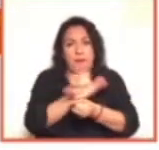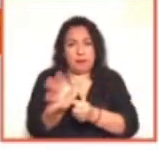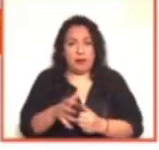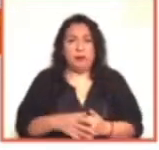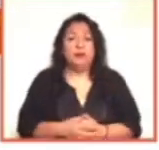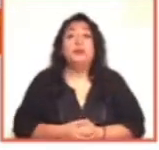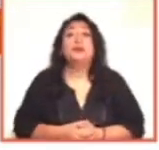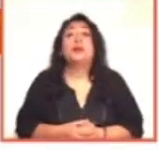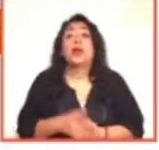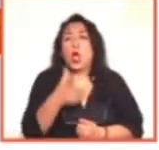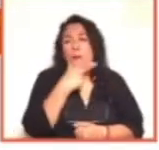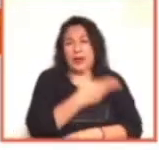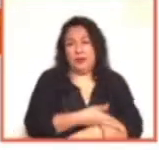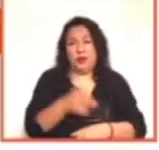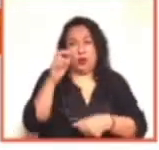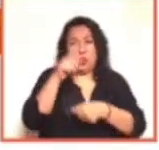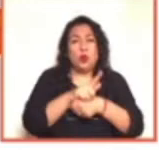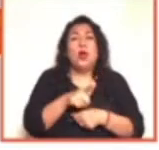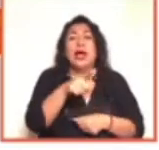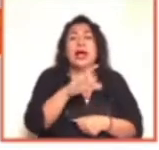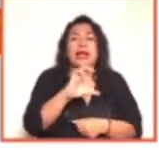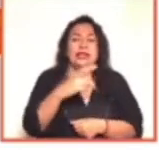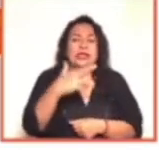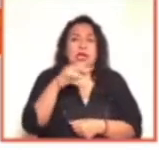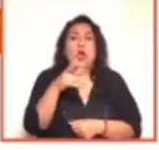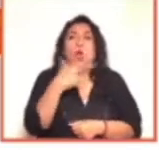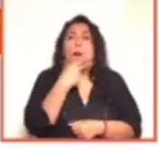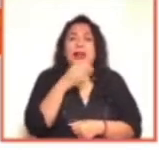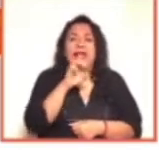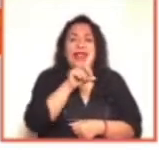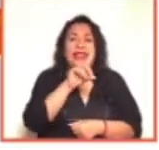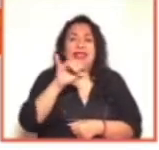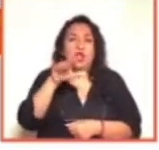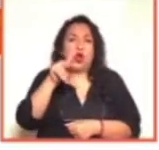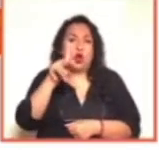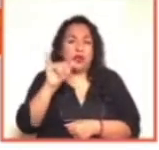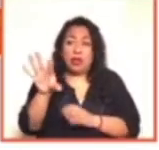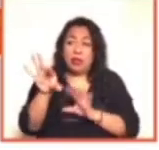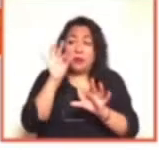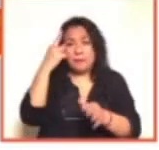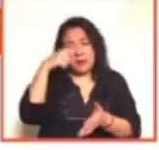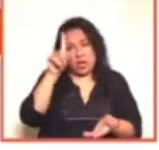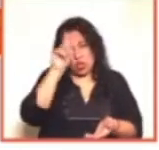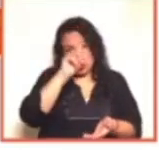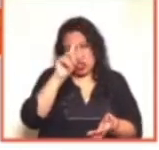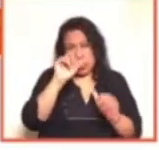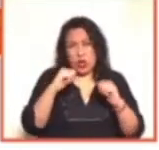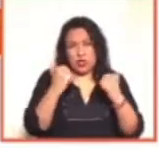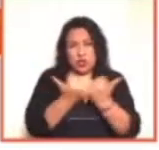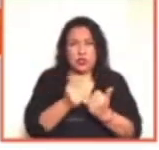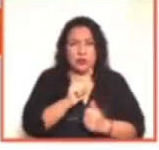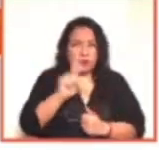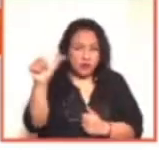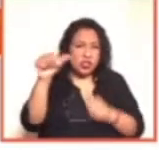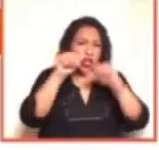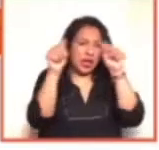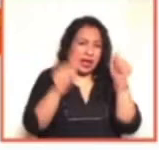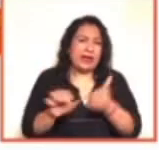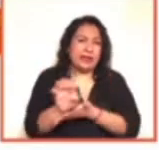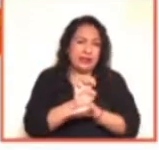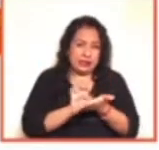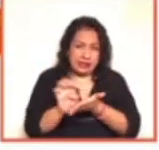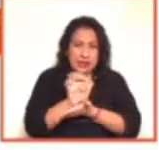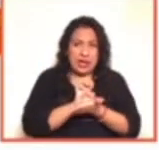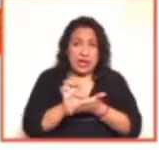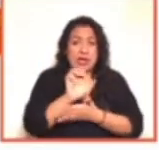El gestor cultural de origen chicano, Eddie Cota, fue electo para formar parte del Consejo de la Asociación de Profesionales de Artes Escénicas, APAP